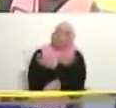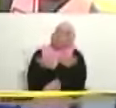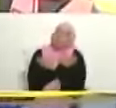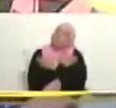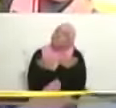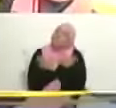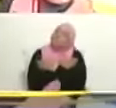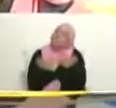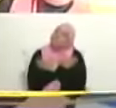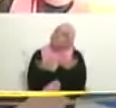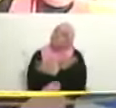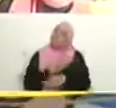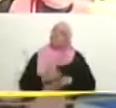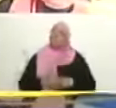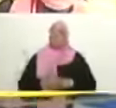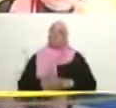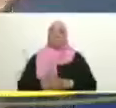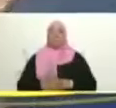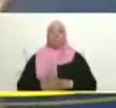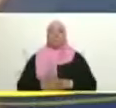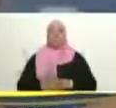muchachos.